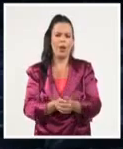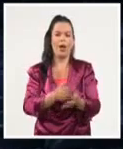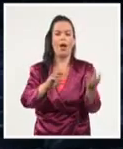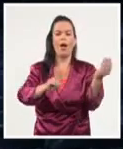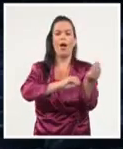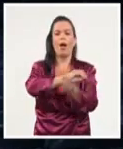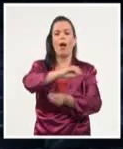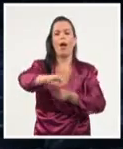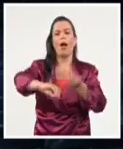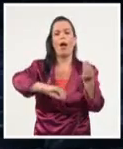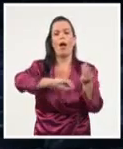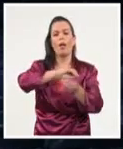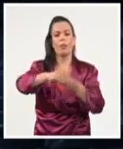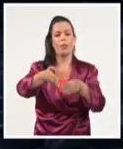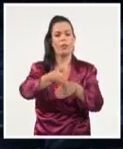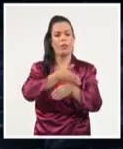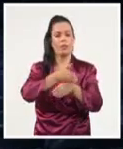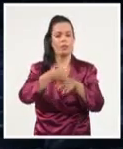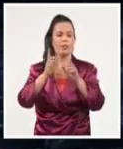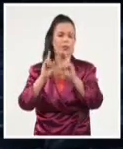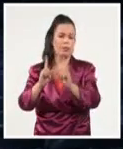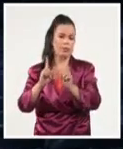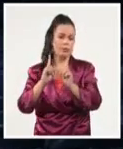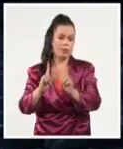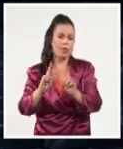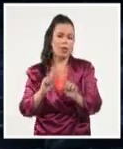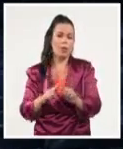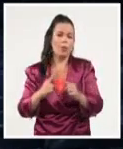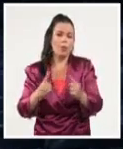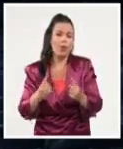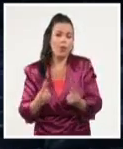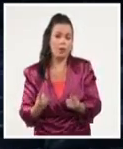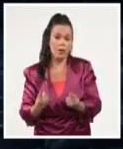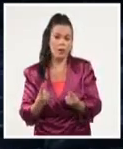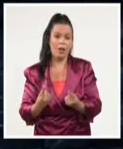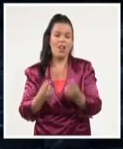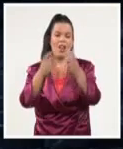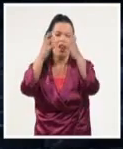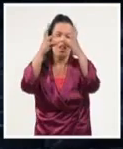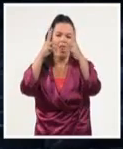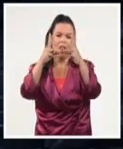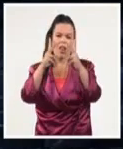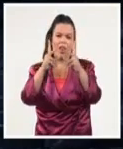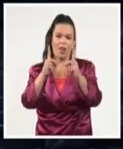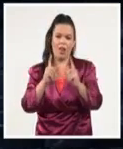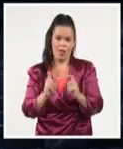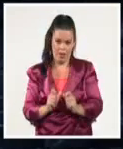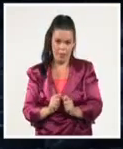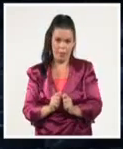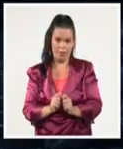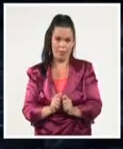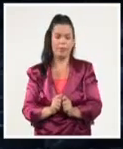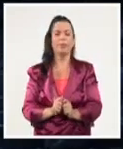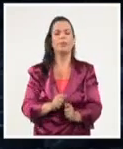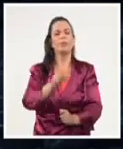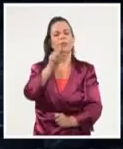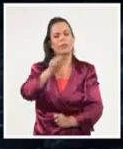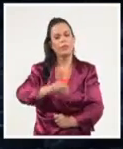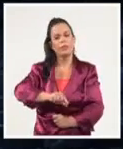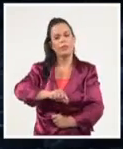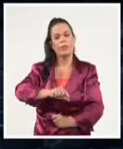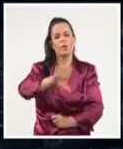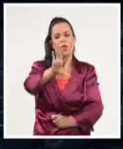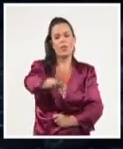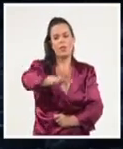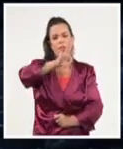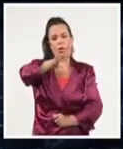hacia la izquierda que podría producirse por los buenos números del aspirante progresista Gustavo Petro en